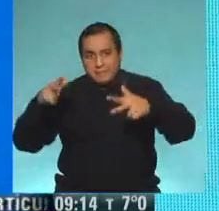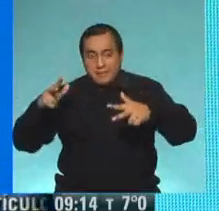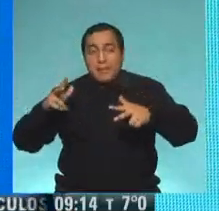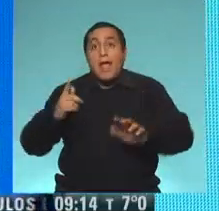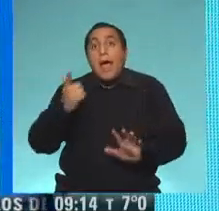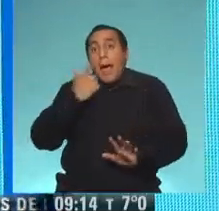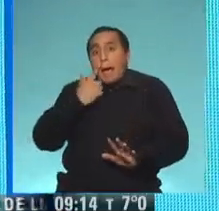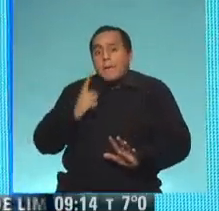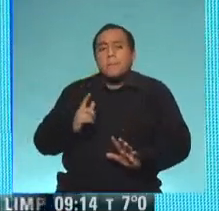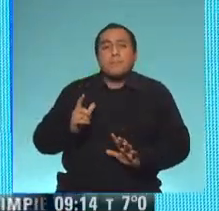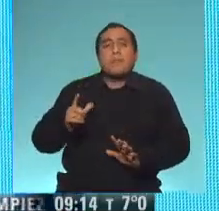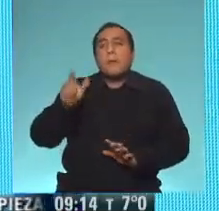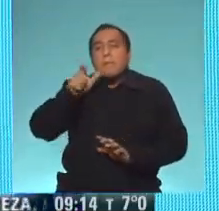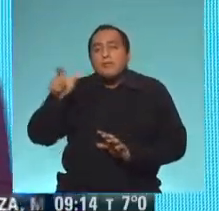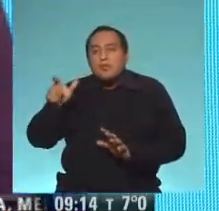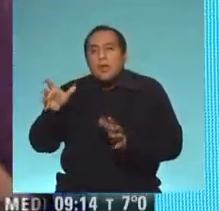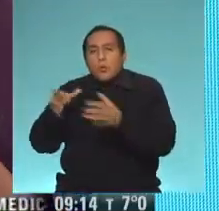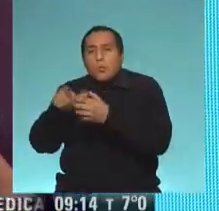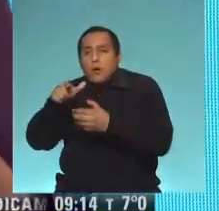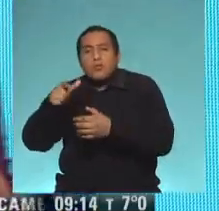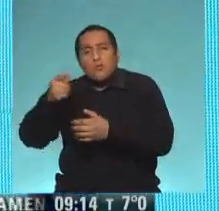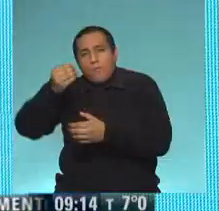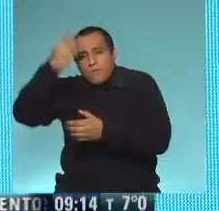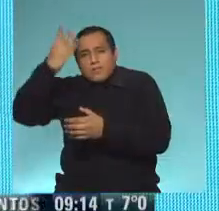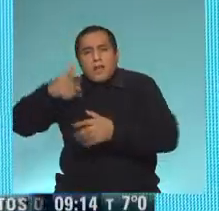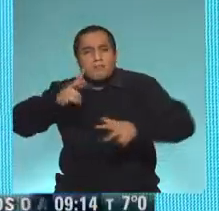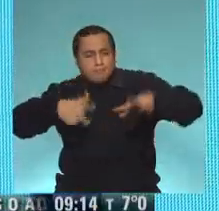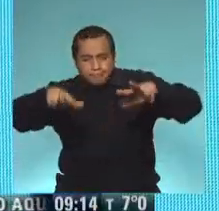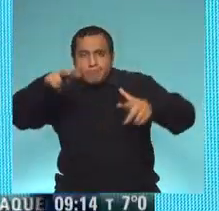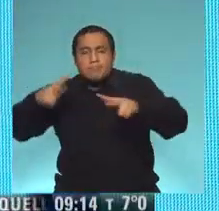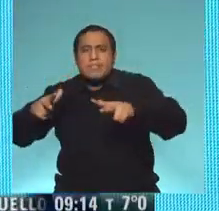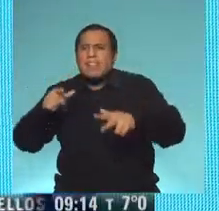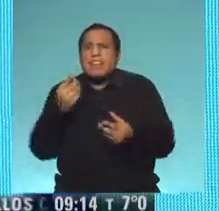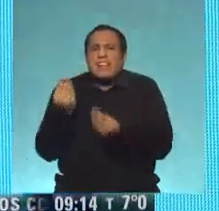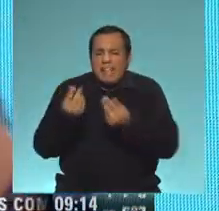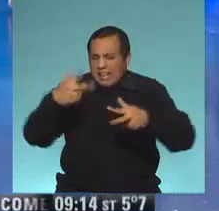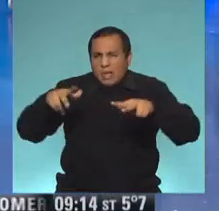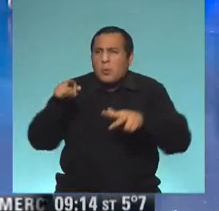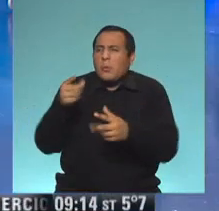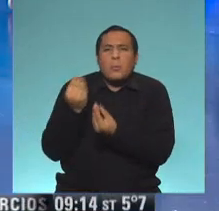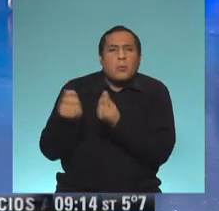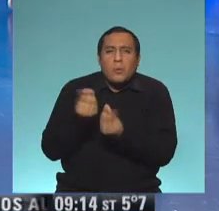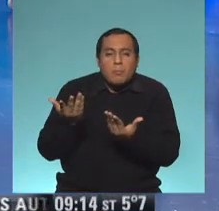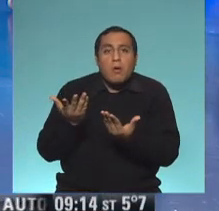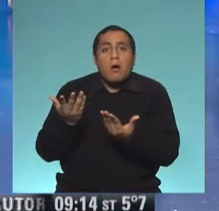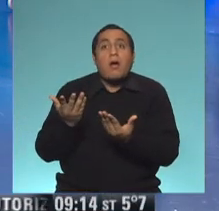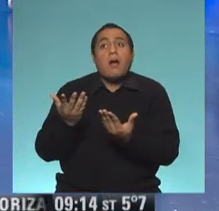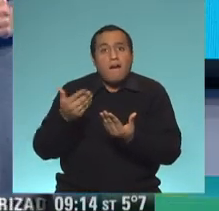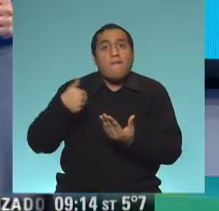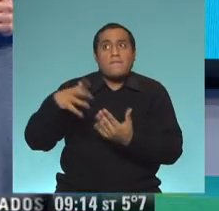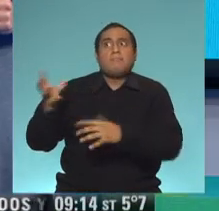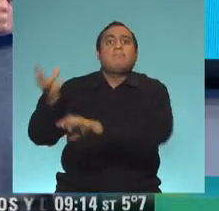conocer a una compañía de titiriteros que nos van a contar de qué se trata esto de ser titiriteros. Tenemos invitados en el título.